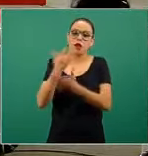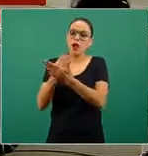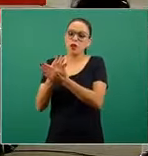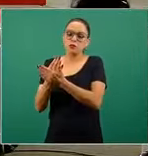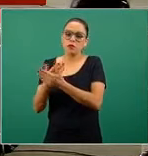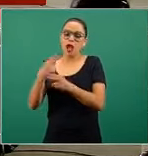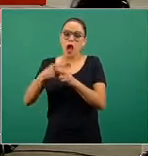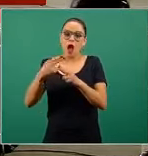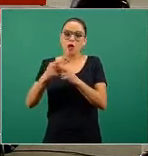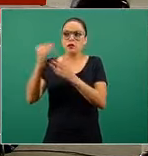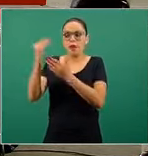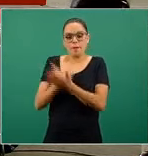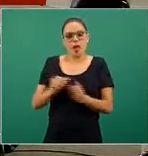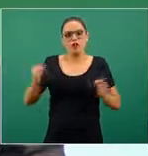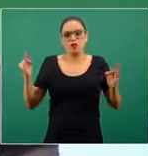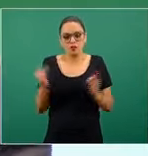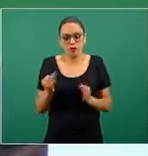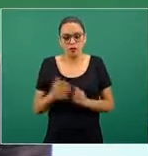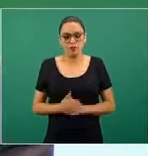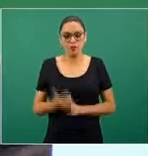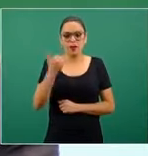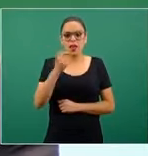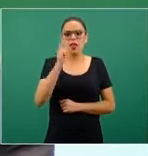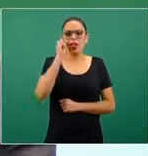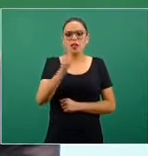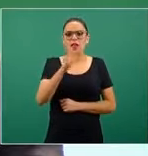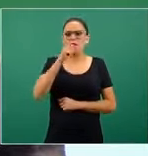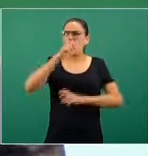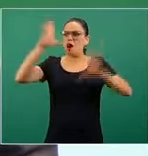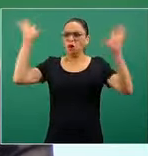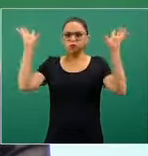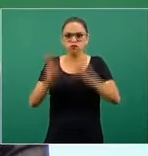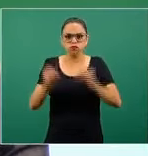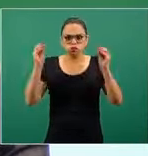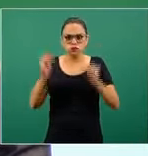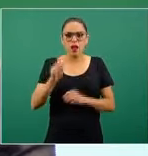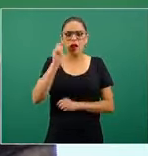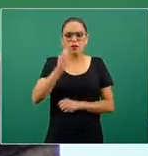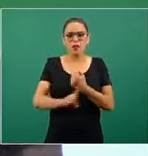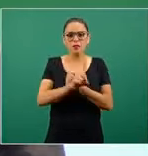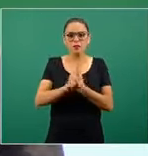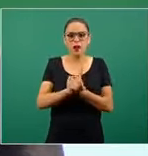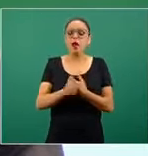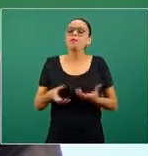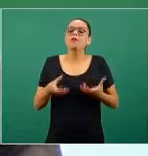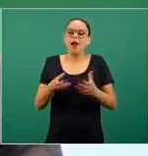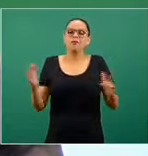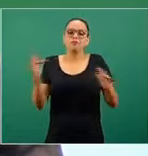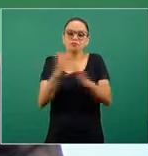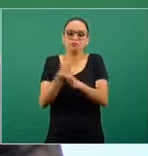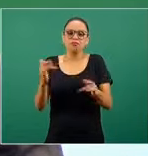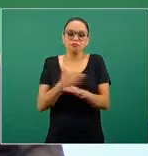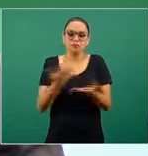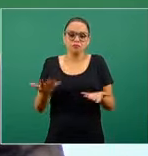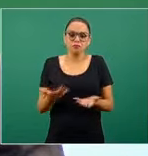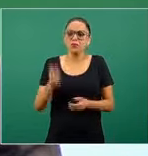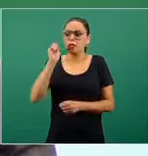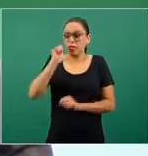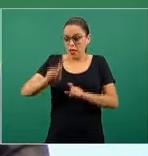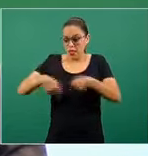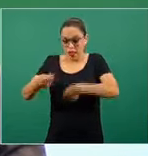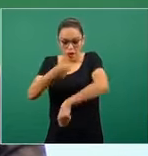Y el apagón afectó, básicamente alteró la movilidad en el espacio público. El propio operativo no necesita energía